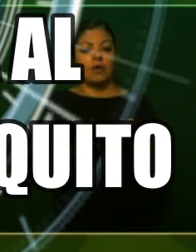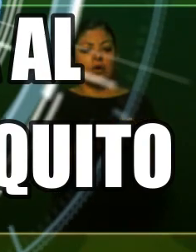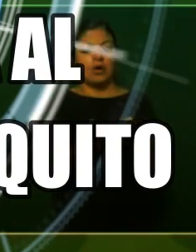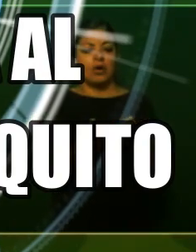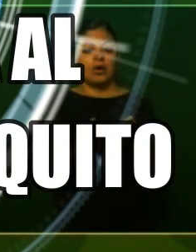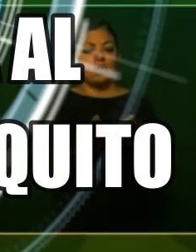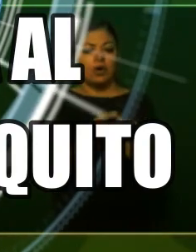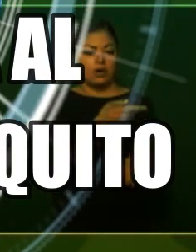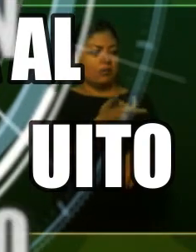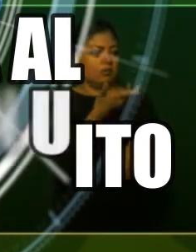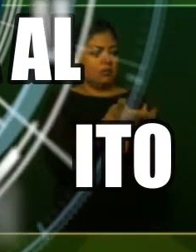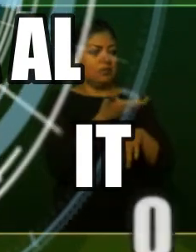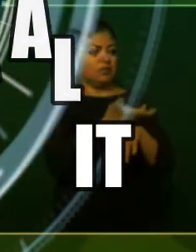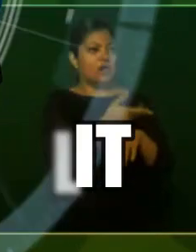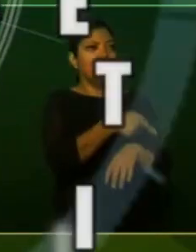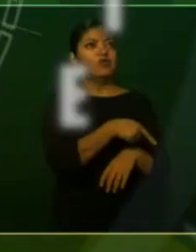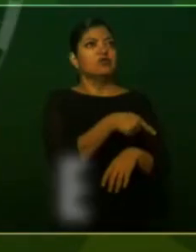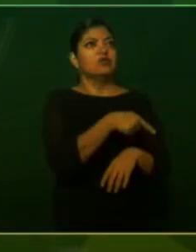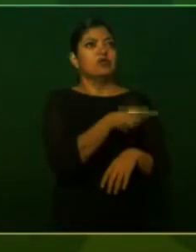de Estados Unidos,